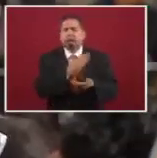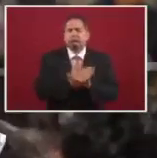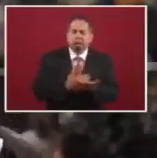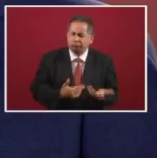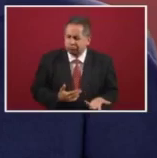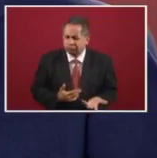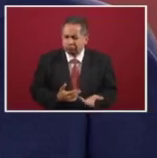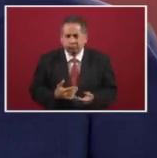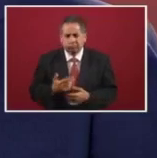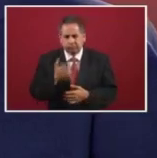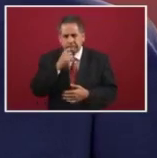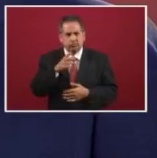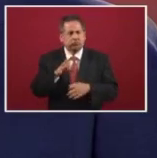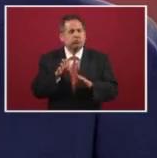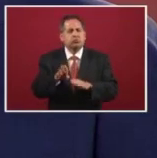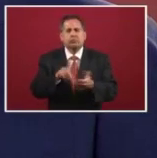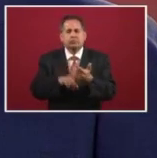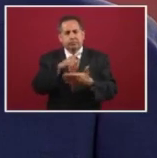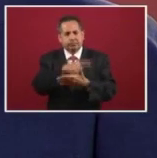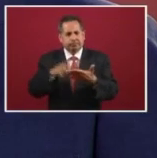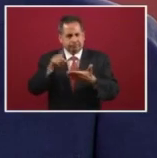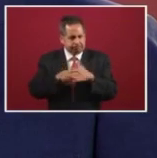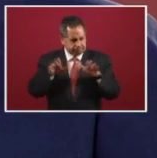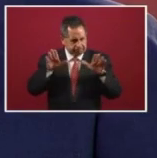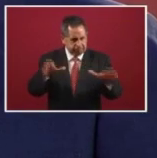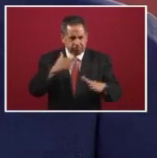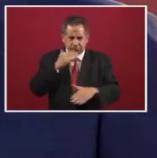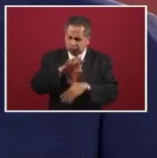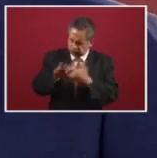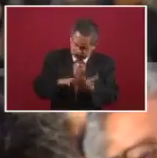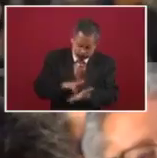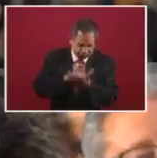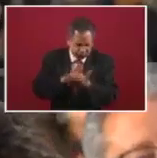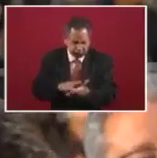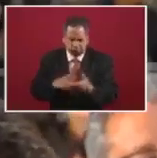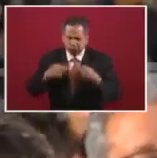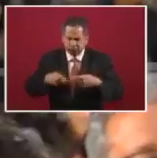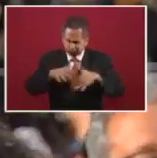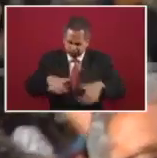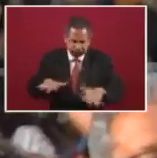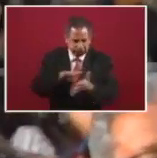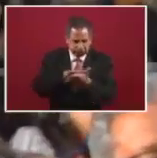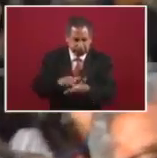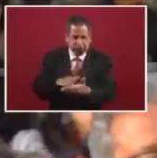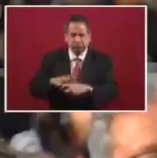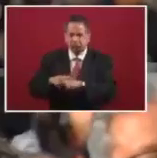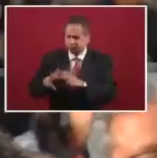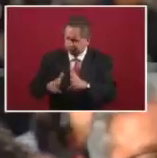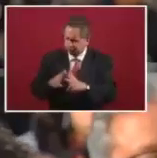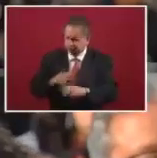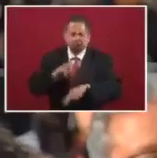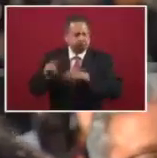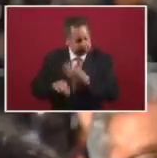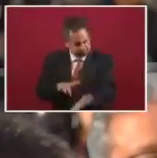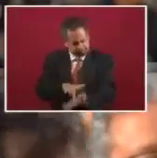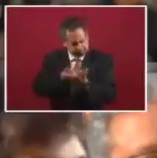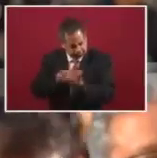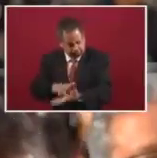de la cancelación del aeropuerto lo apoyamos, el pueblo. El Tren Maya lo vamos a